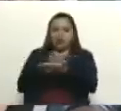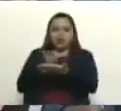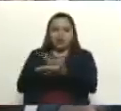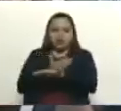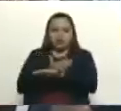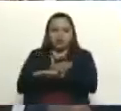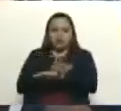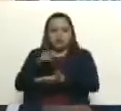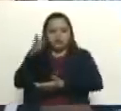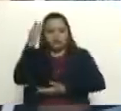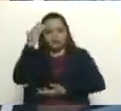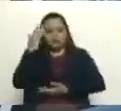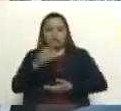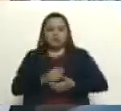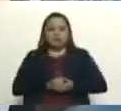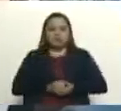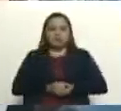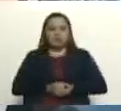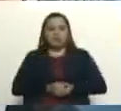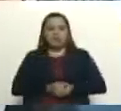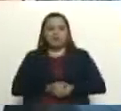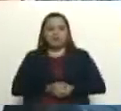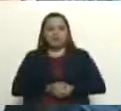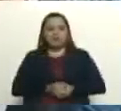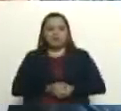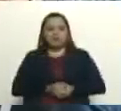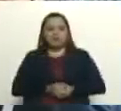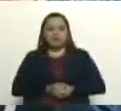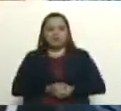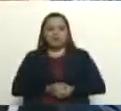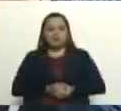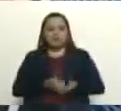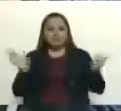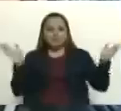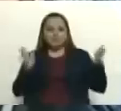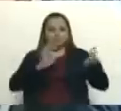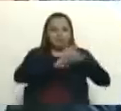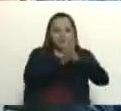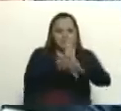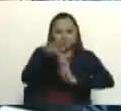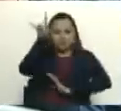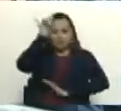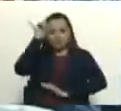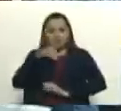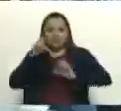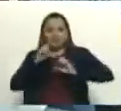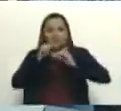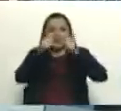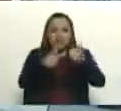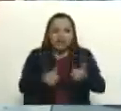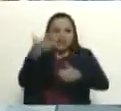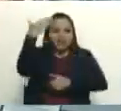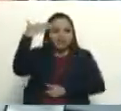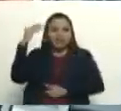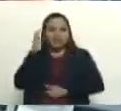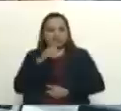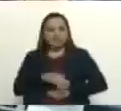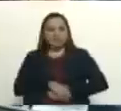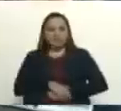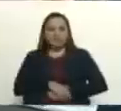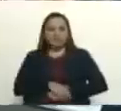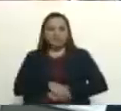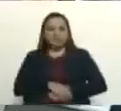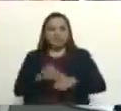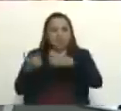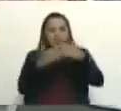sabes, con sus ángeles derrotando a los demonios. Empezaba Tibisay la batalla